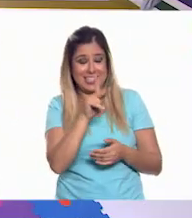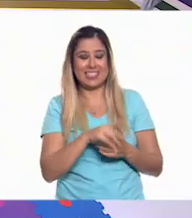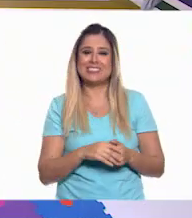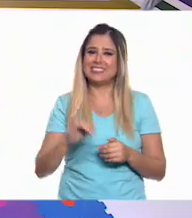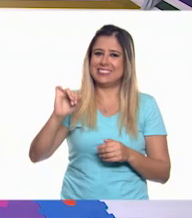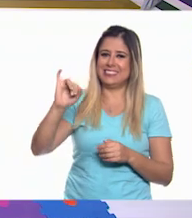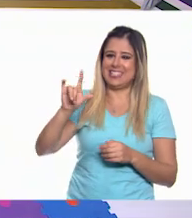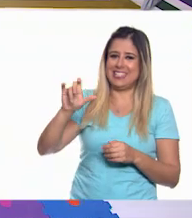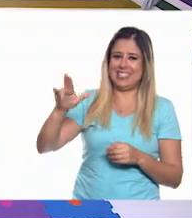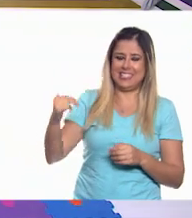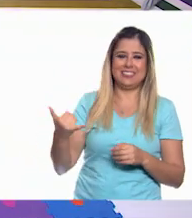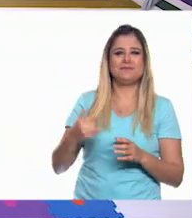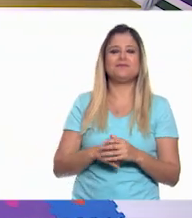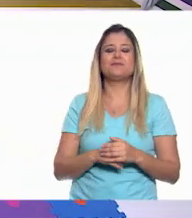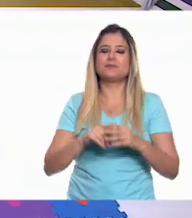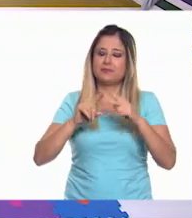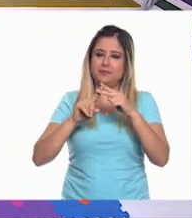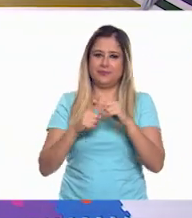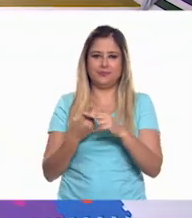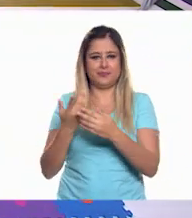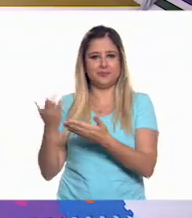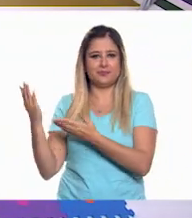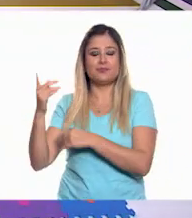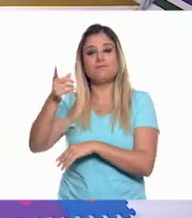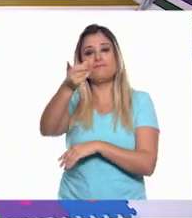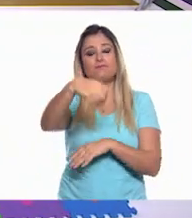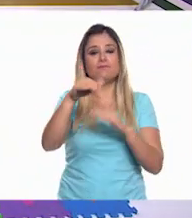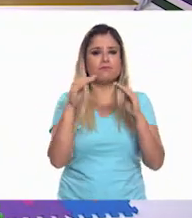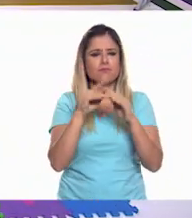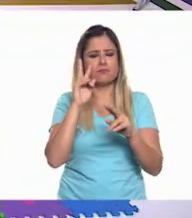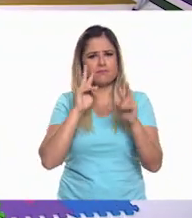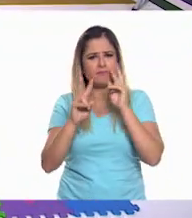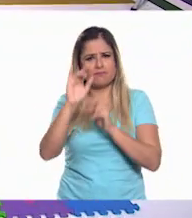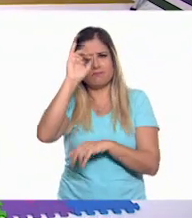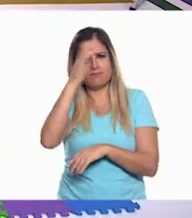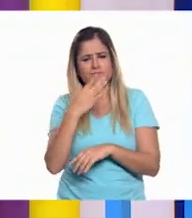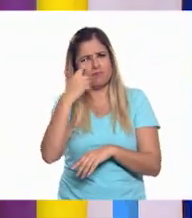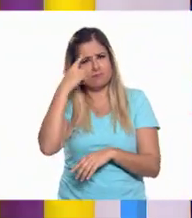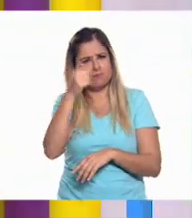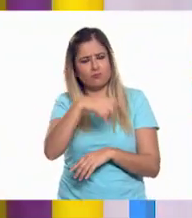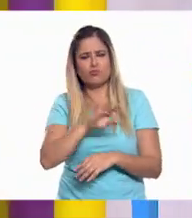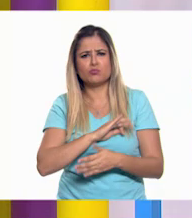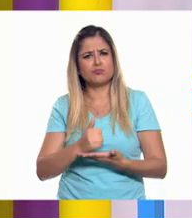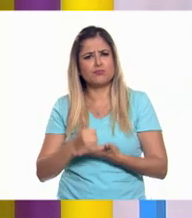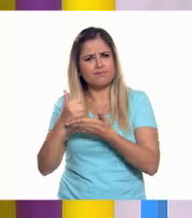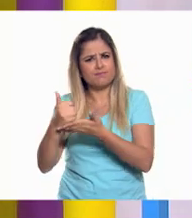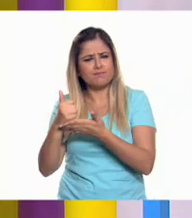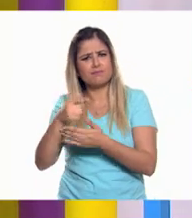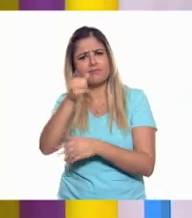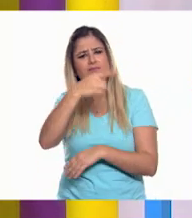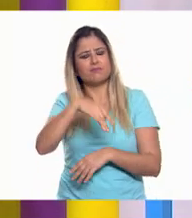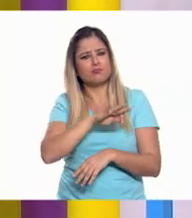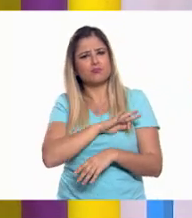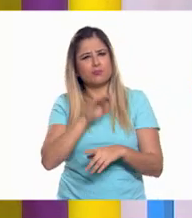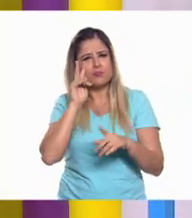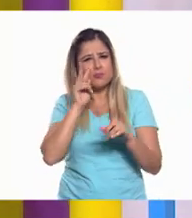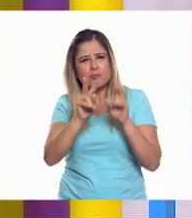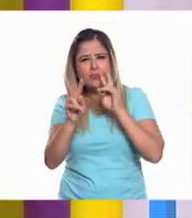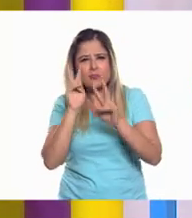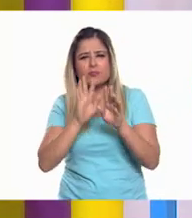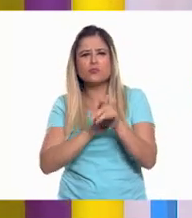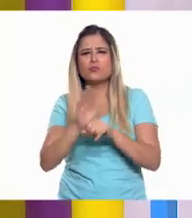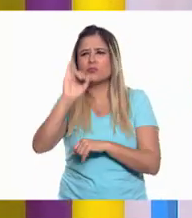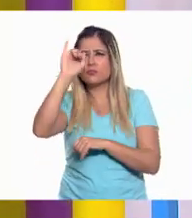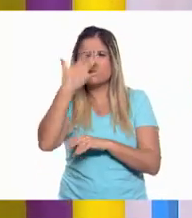bien. Sí, Leni. Vamos a empezar. Ustedes en casa vayan viendo las imágenes para que lo vayan ayudando y vayamos determinando con qué